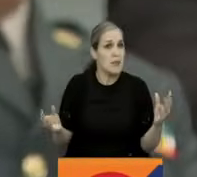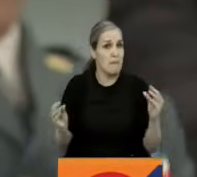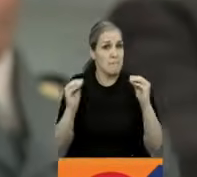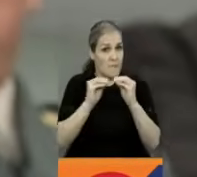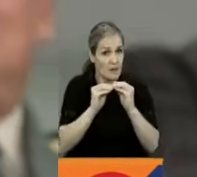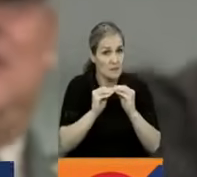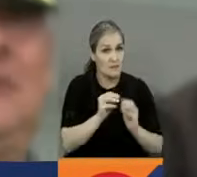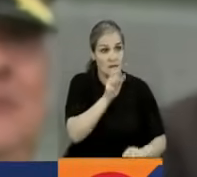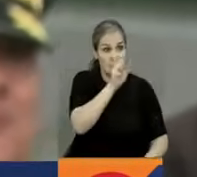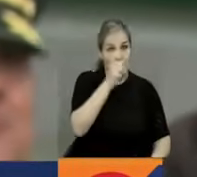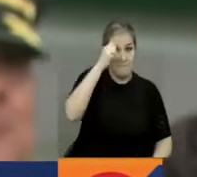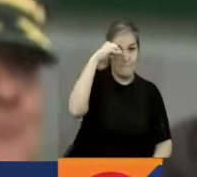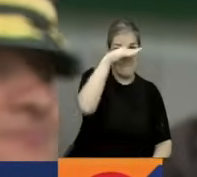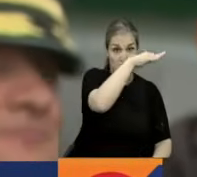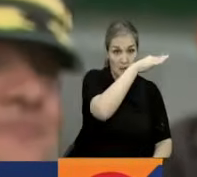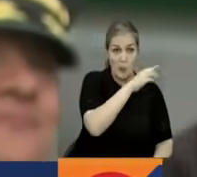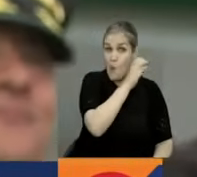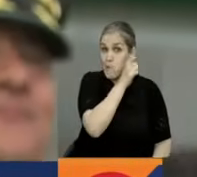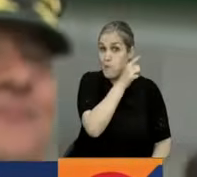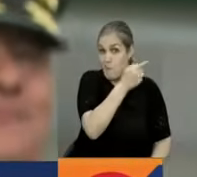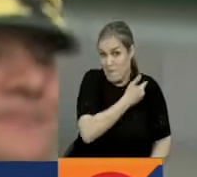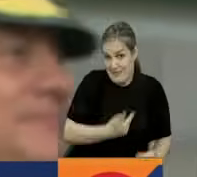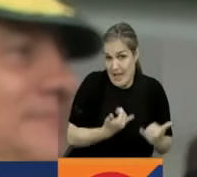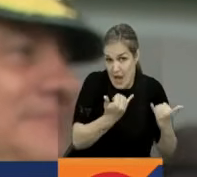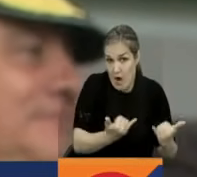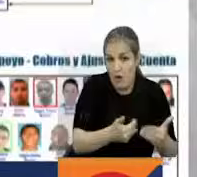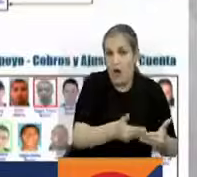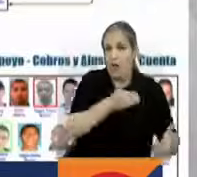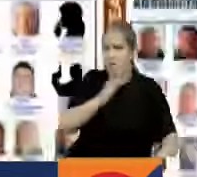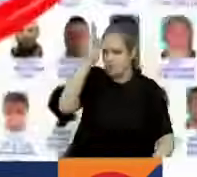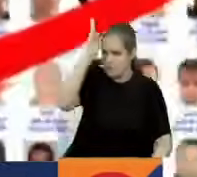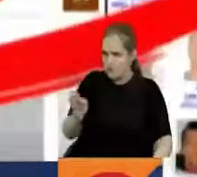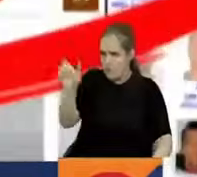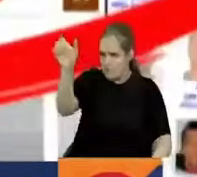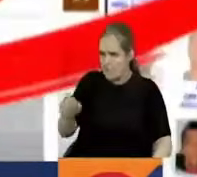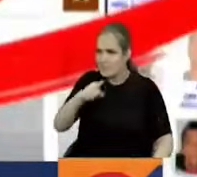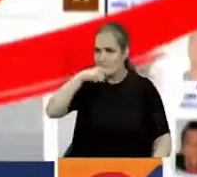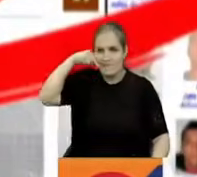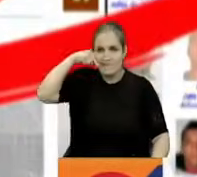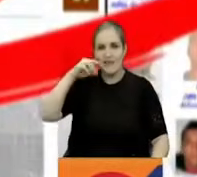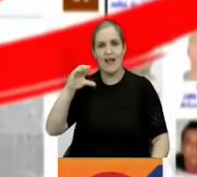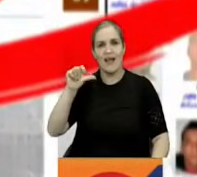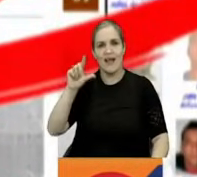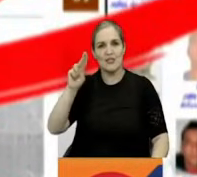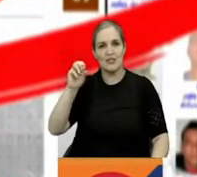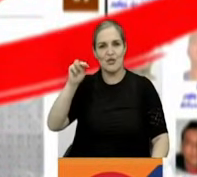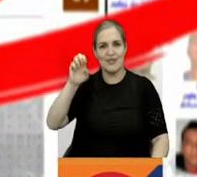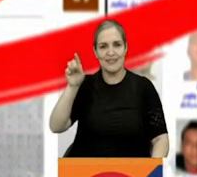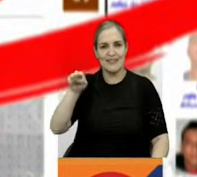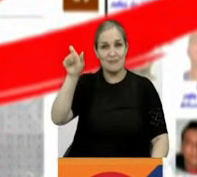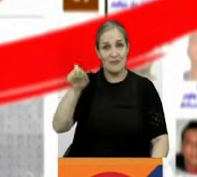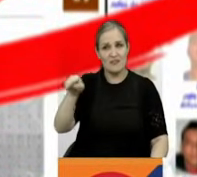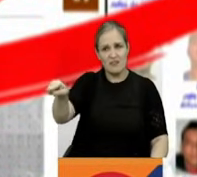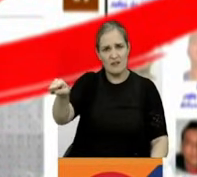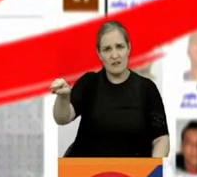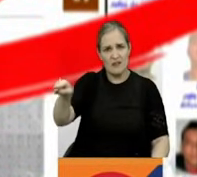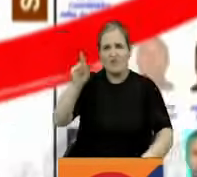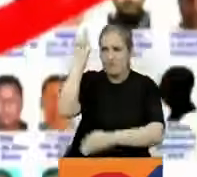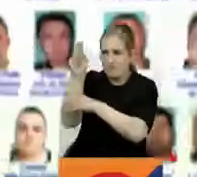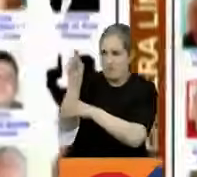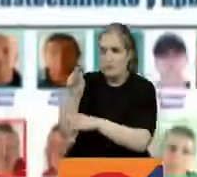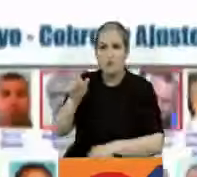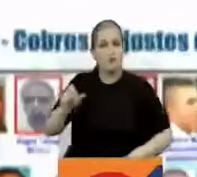candidato Gustavo Petro, hoy presidente, señaló a César Giraldo, apodado Calzones, ¿por qué ninguna autoridad